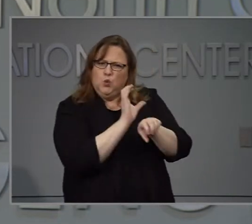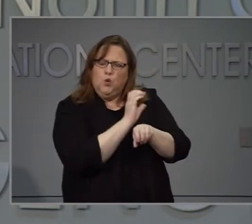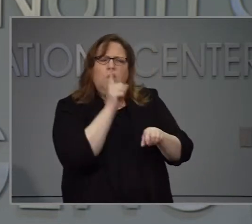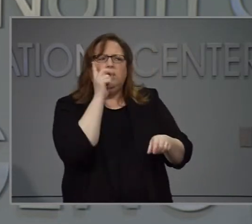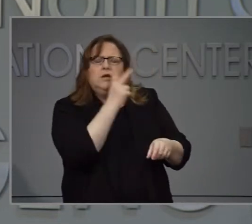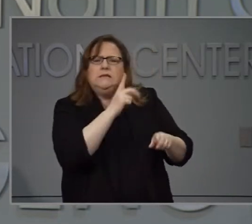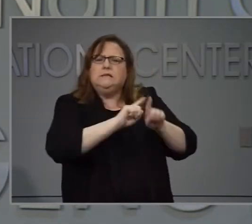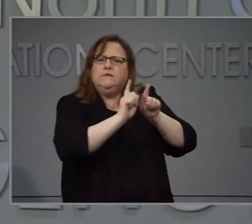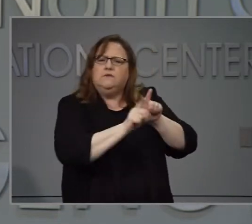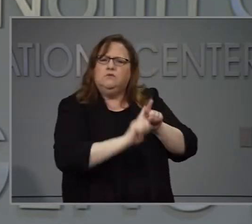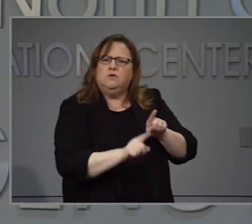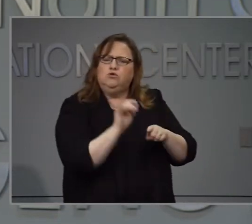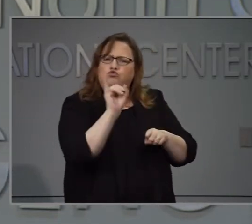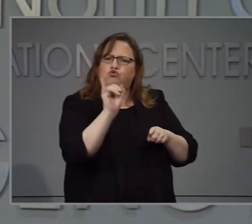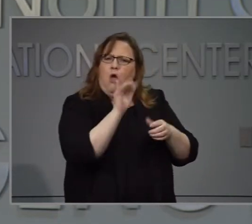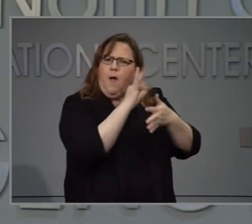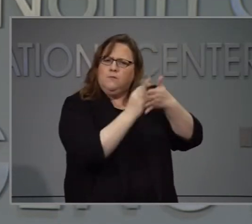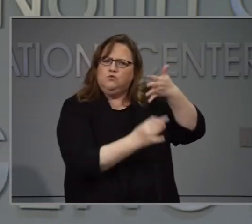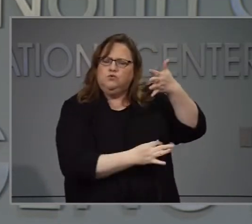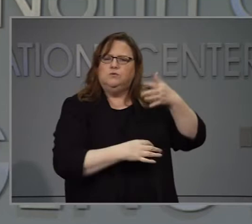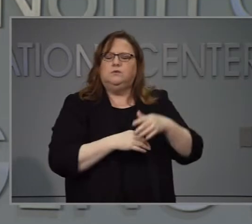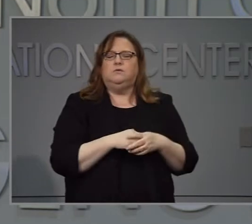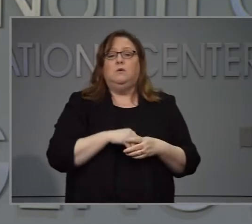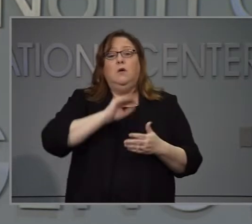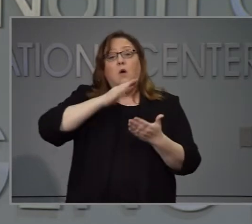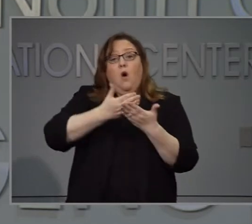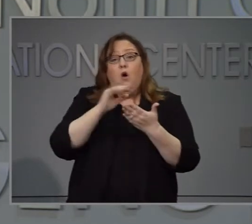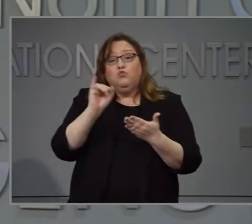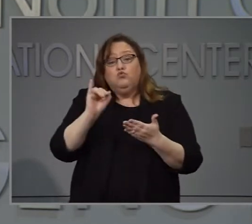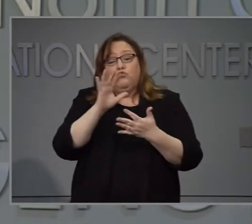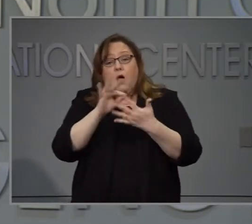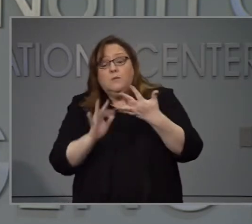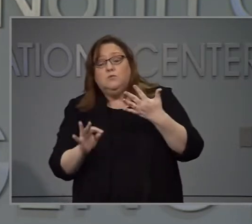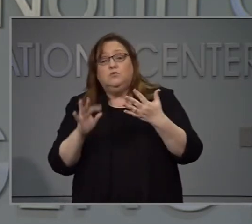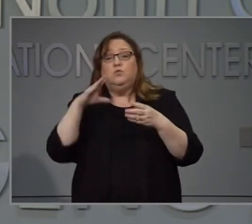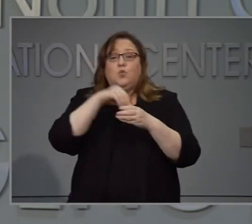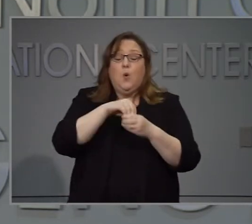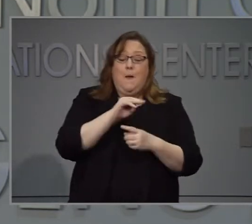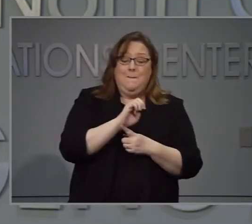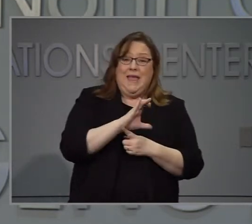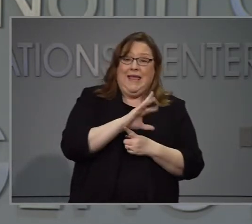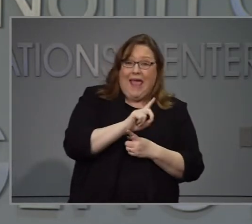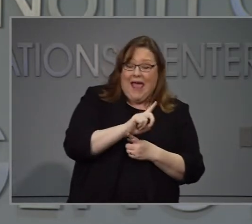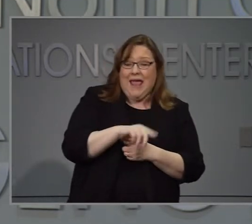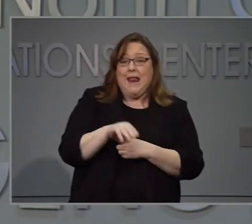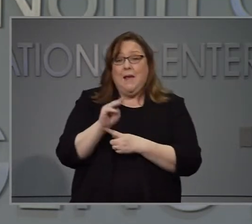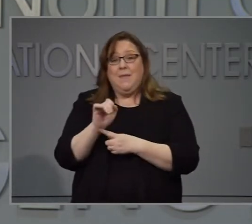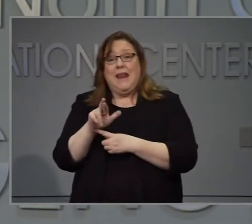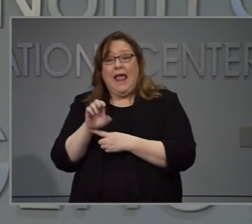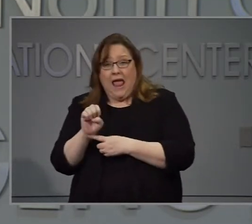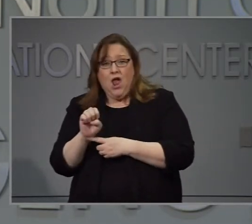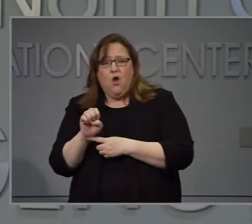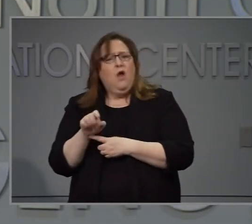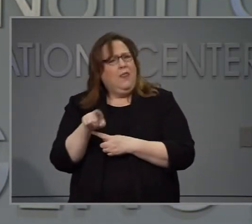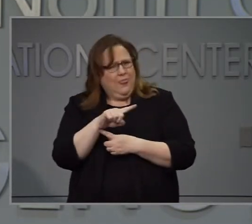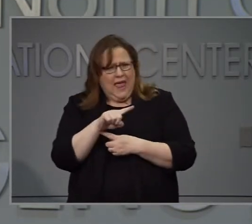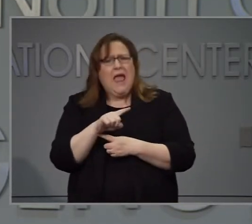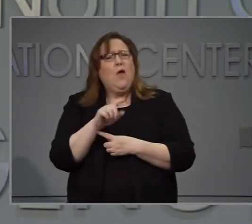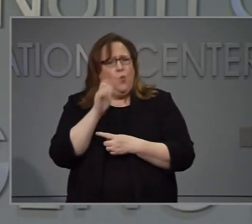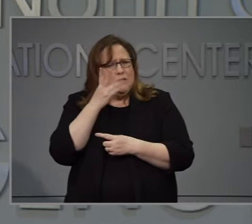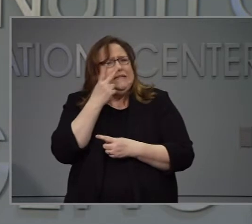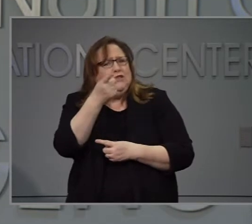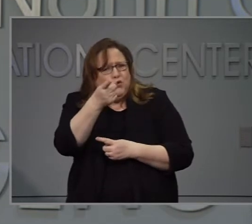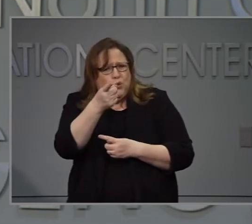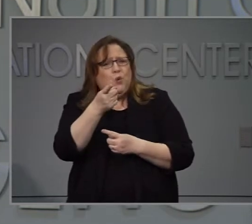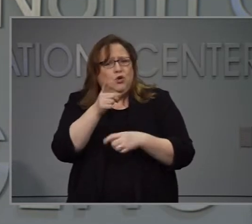van a encontrar opciones para seguros médicos y también compañías de seguro en el de todas las compañías en el estado incluyendo